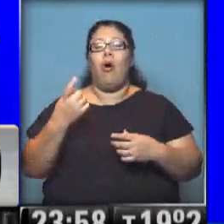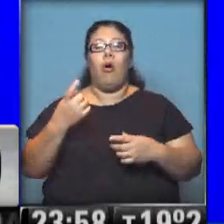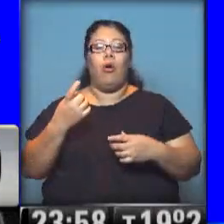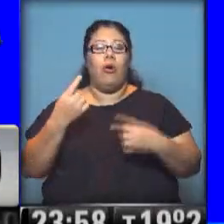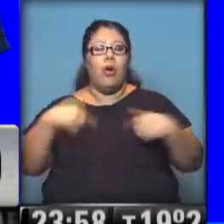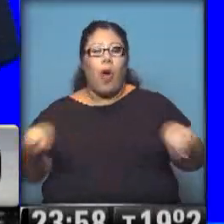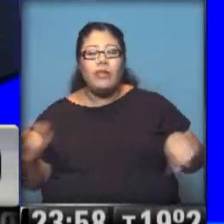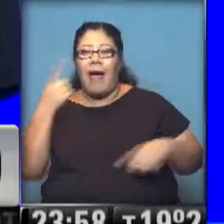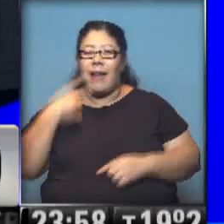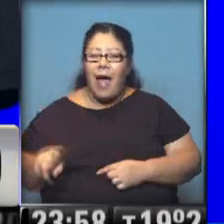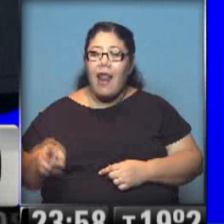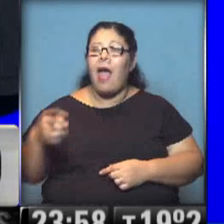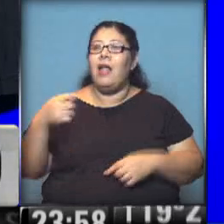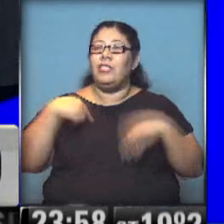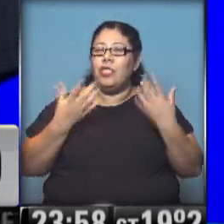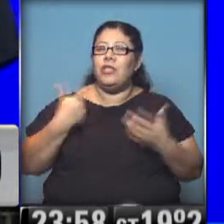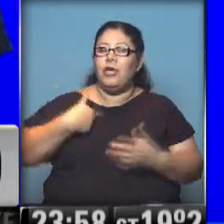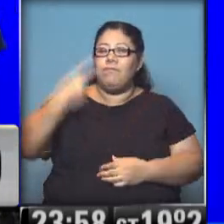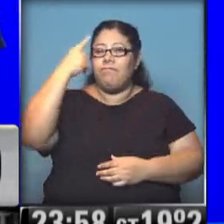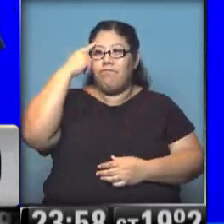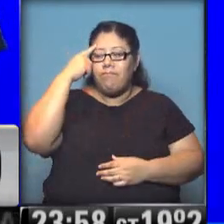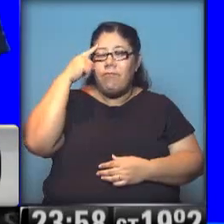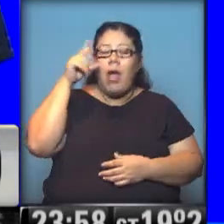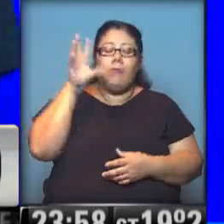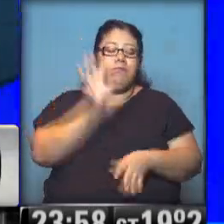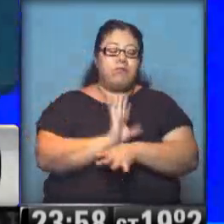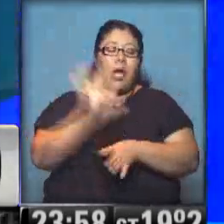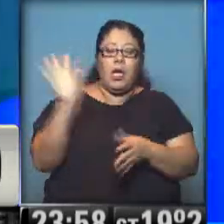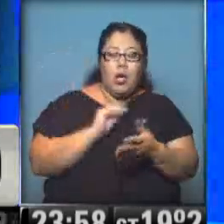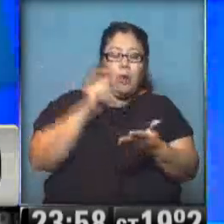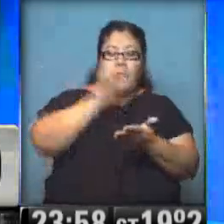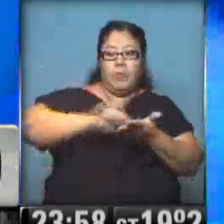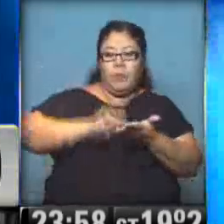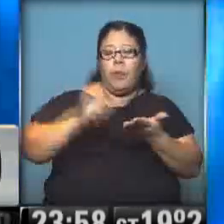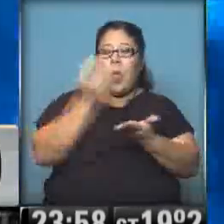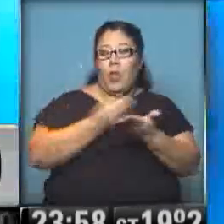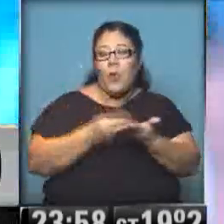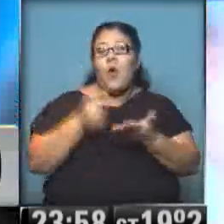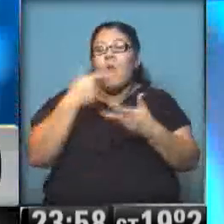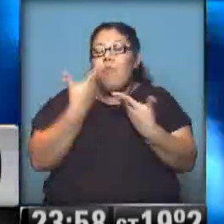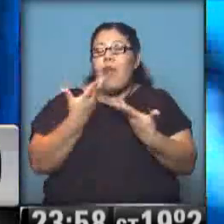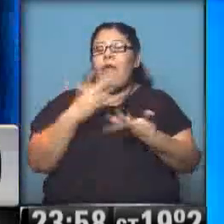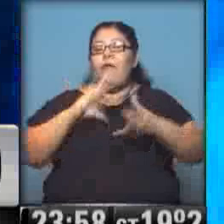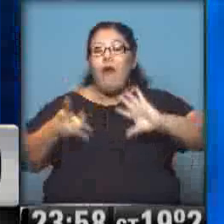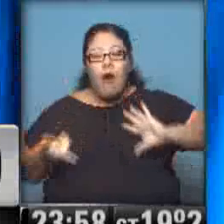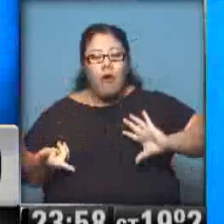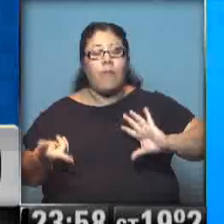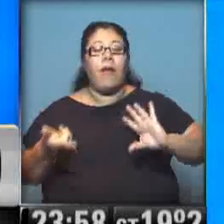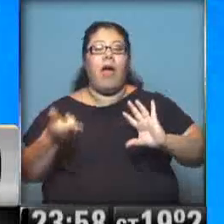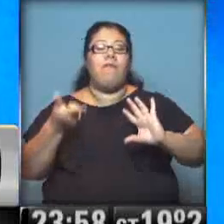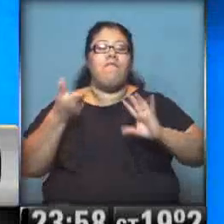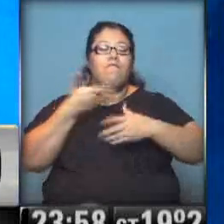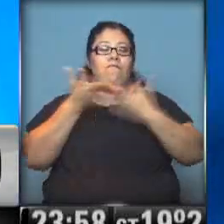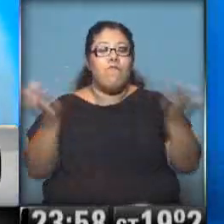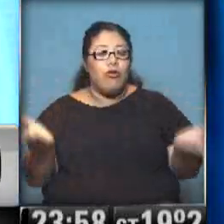o comunicarlas desde otro lado, darlas vuelta, opinar algo. Así que de alguna manera puede tener que ver de alguna manera con lo periodístico, de